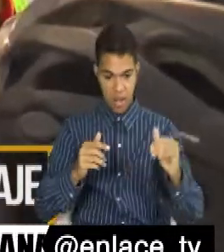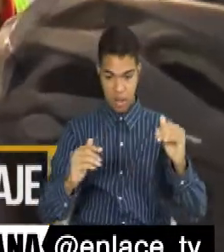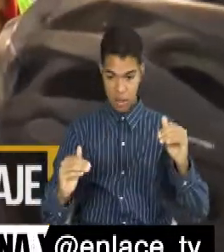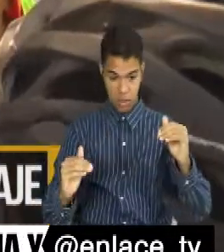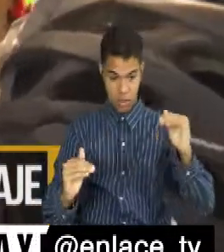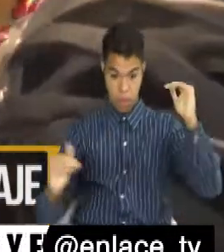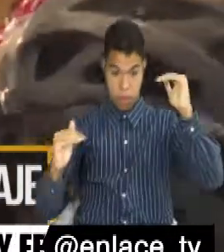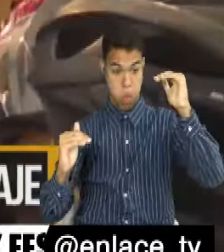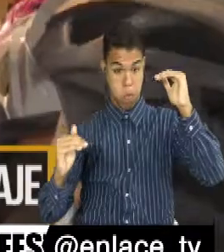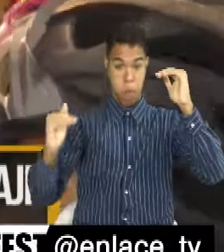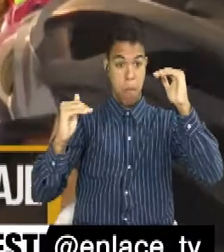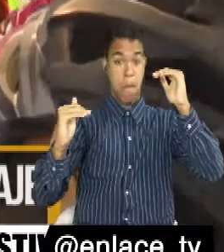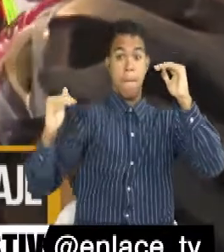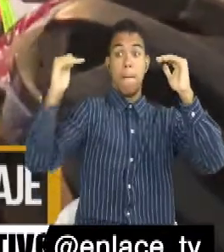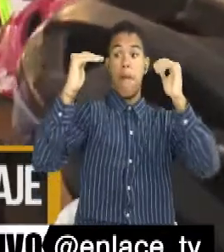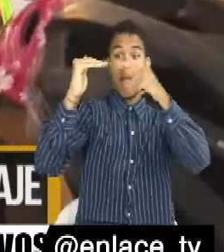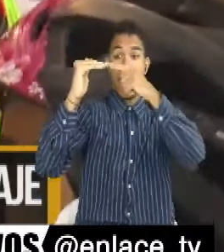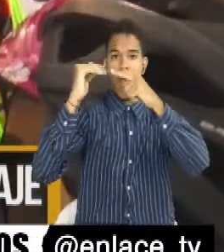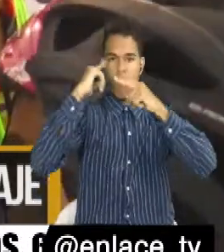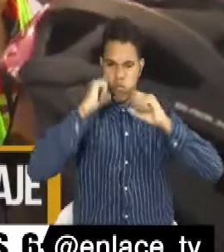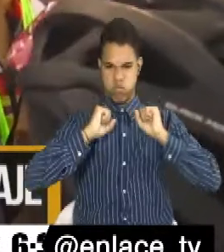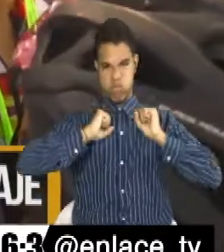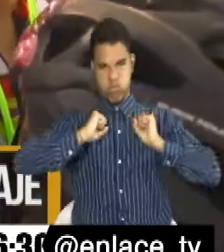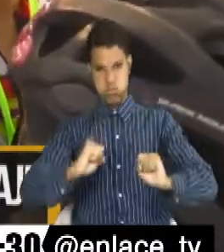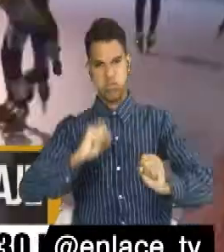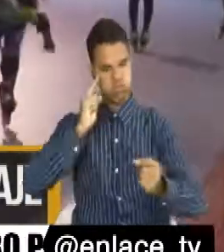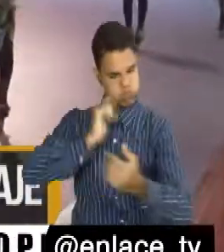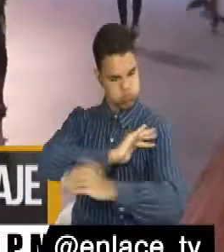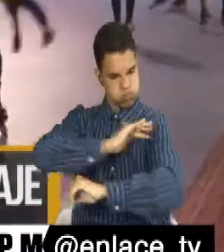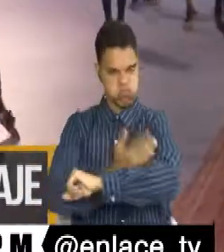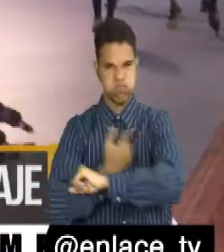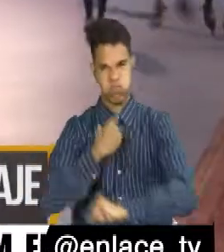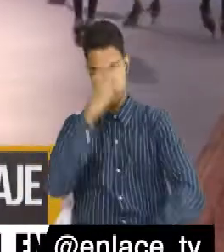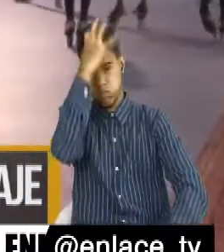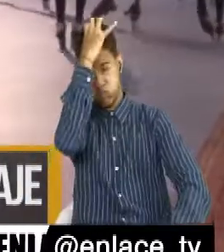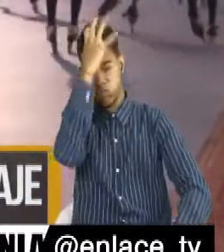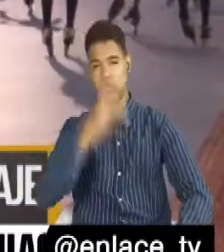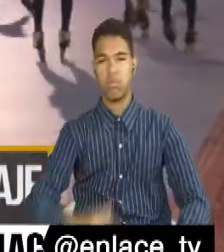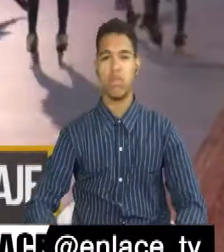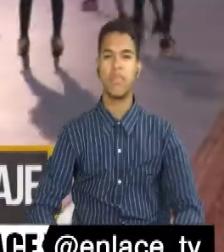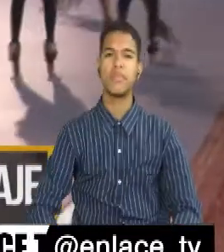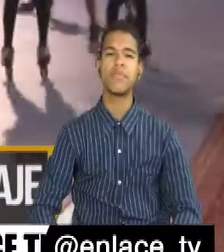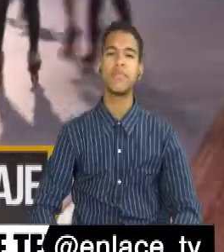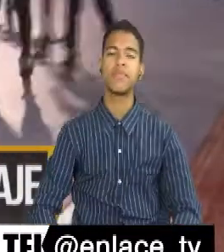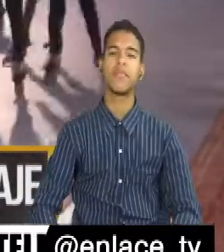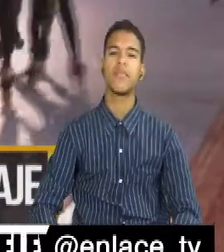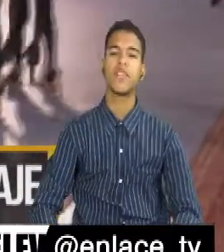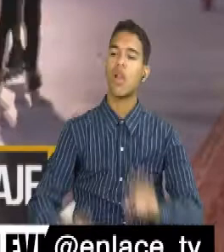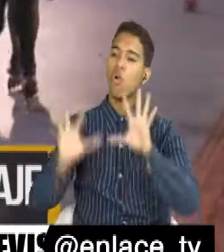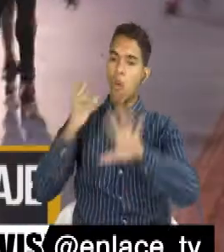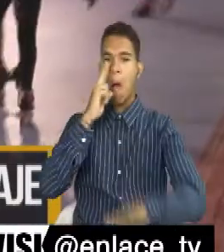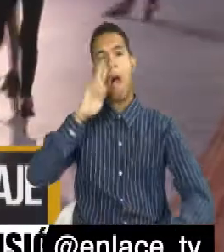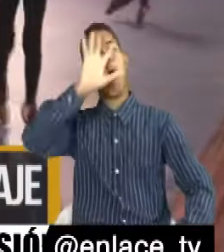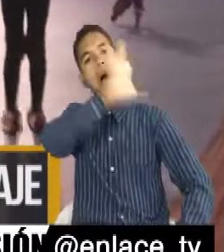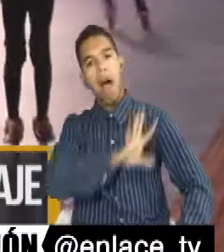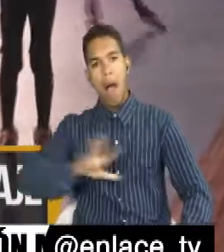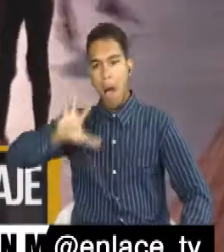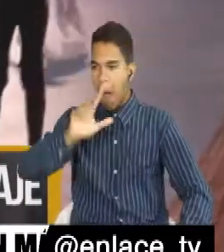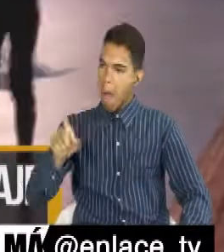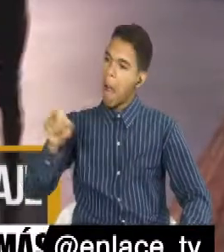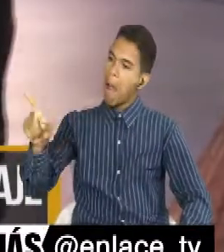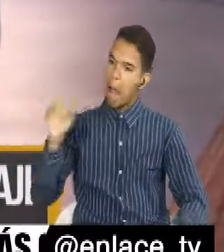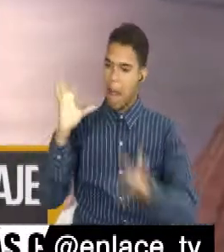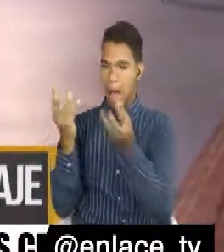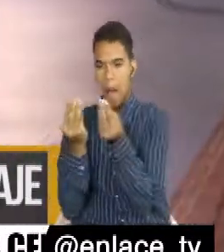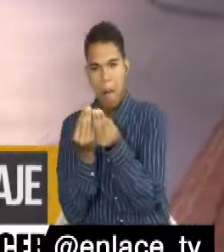de competitivos lleguen fortalecidos y con grandes conocimientos. Resalta la labor cumplida en el ámbito nacional por parte del Club Infantas y sus